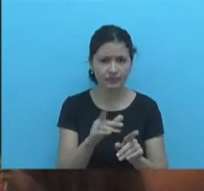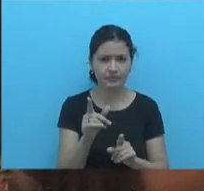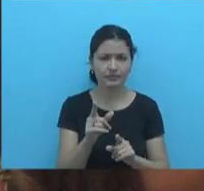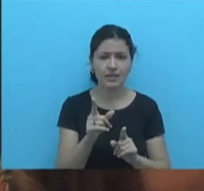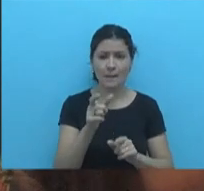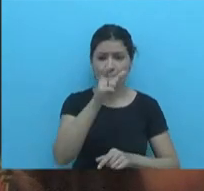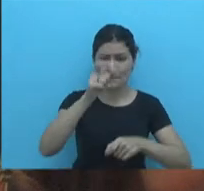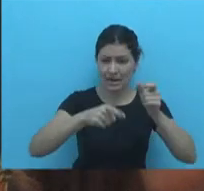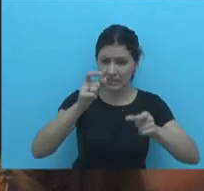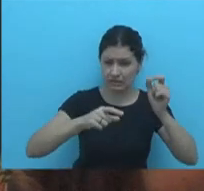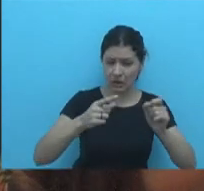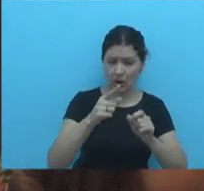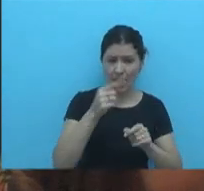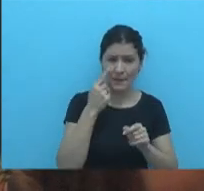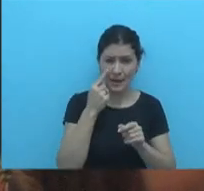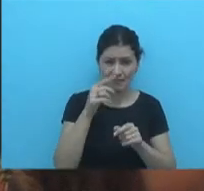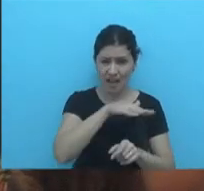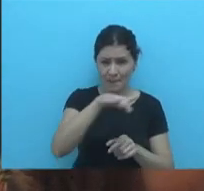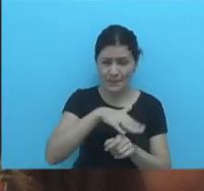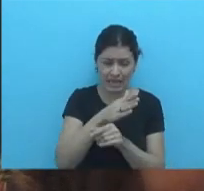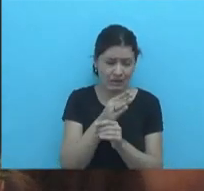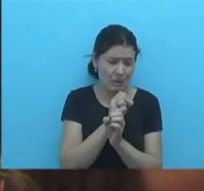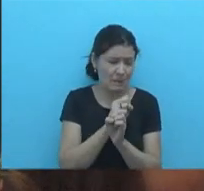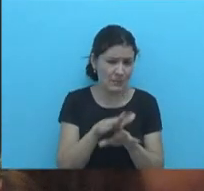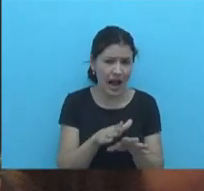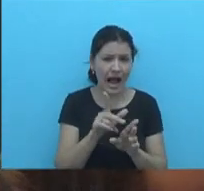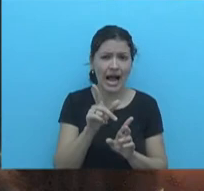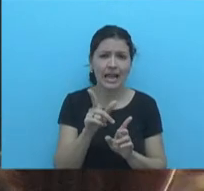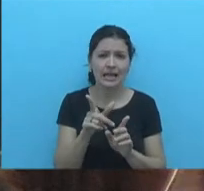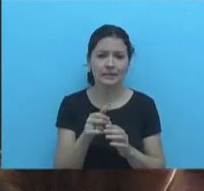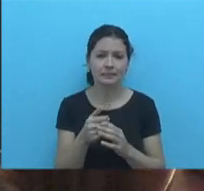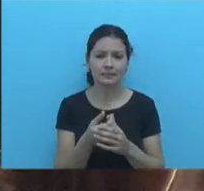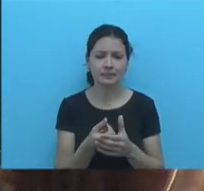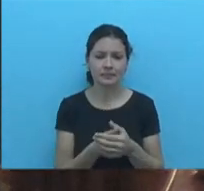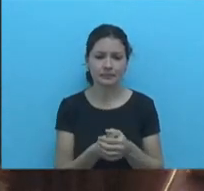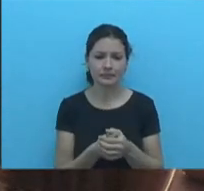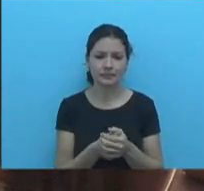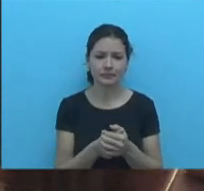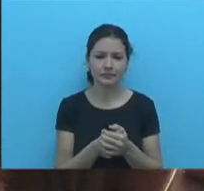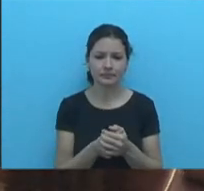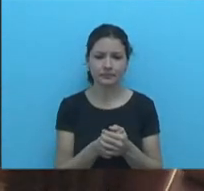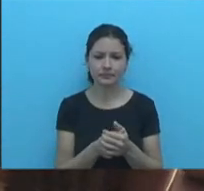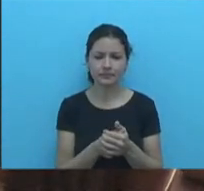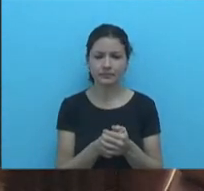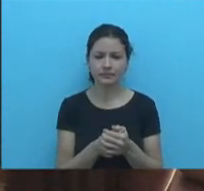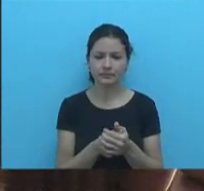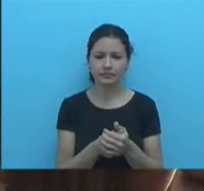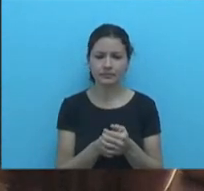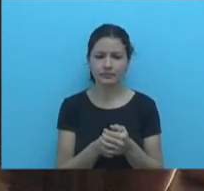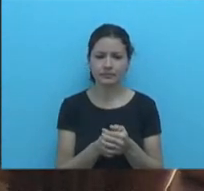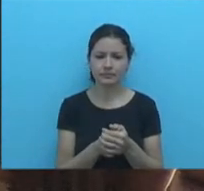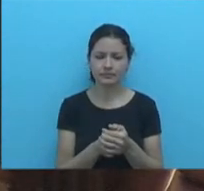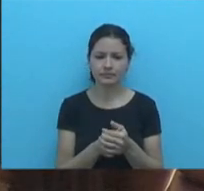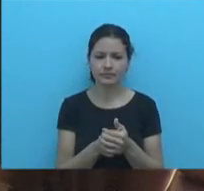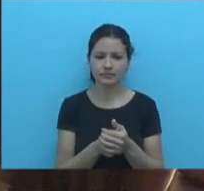en el barrio como así también para transeúntes frecuentes u ocasionales. Las aguas cloacales sin tratamiento